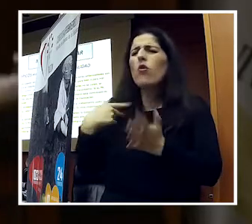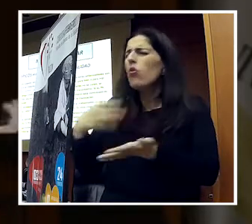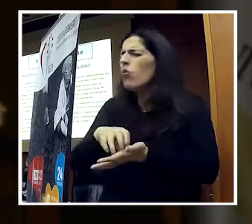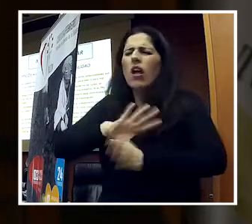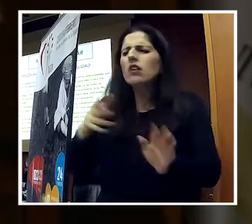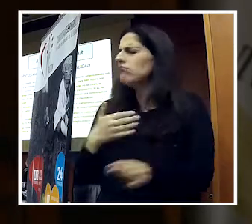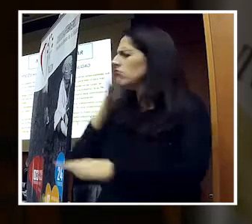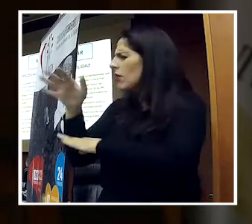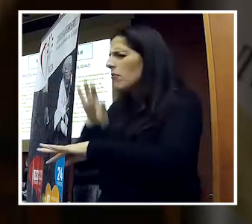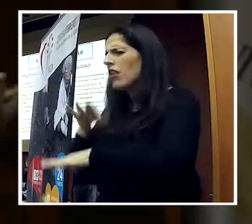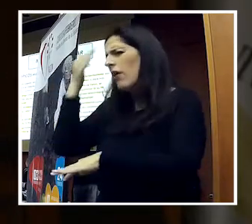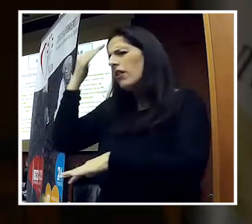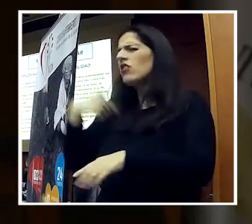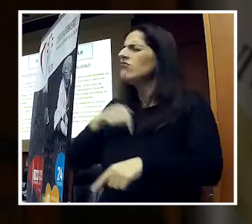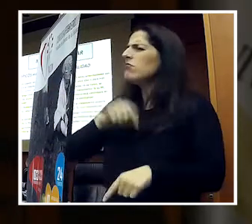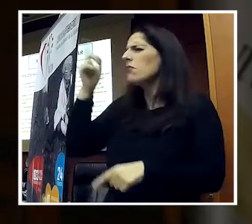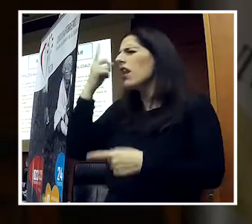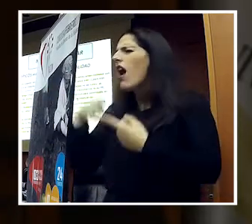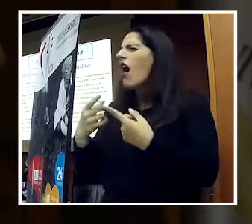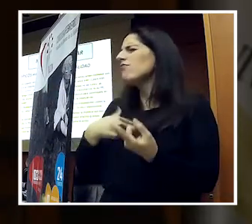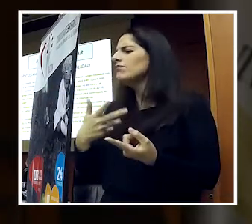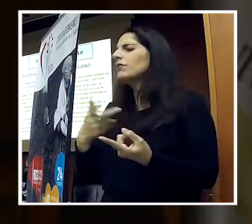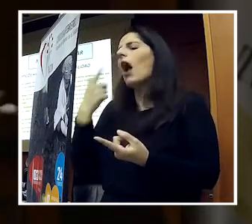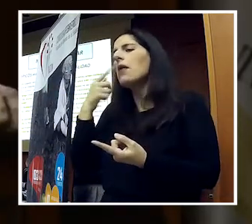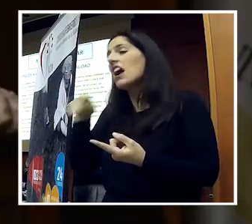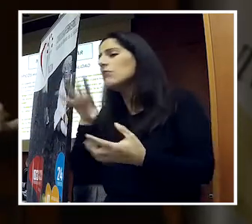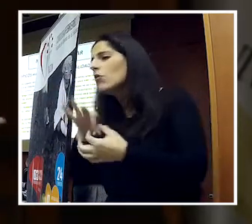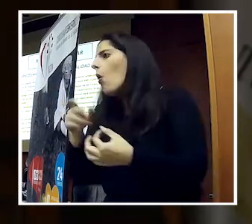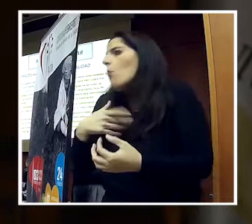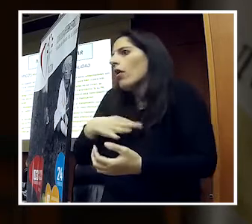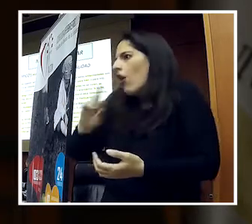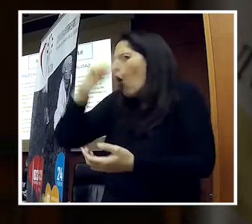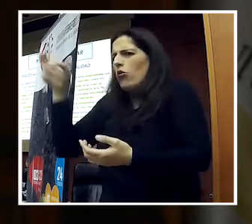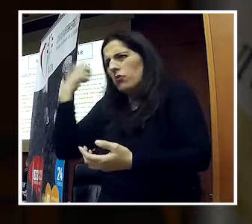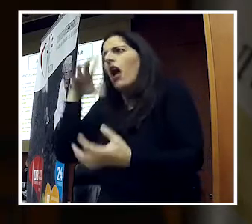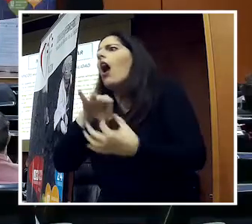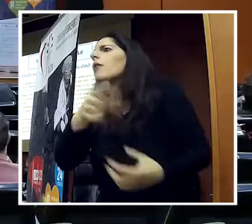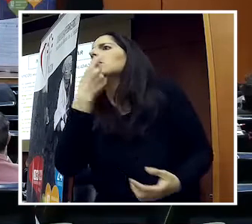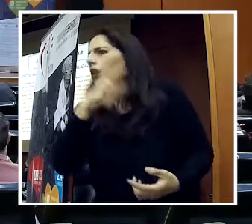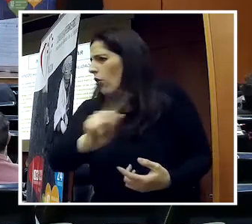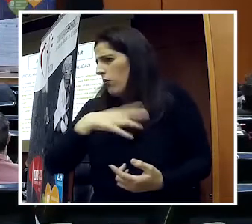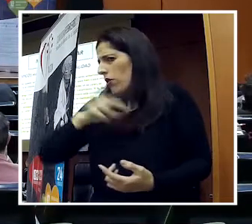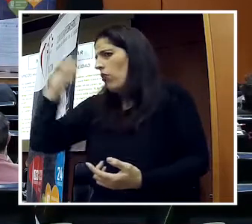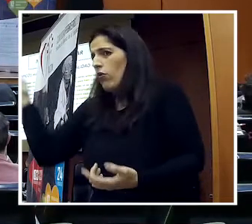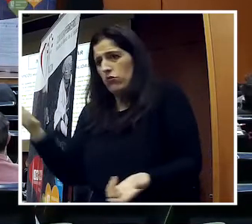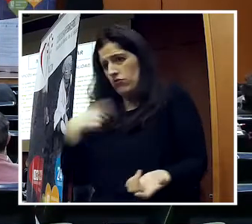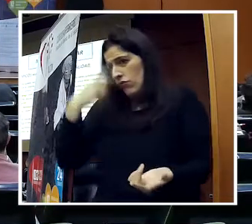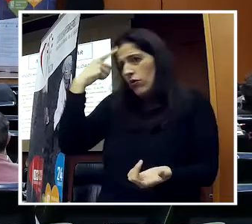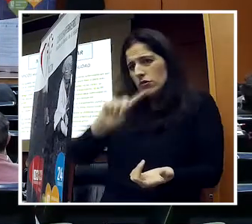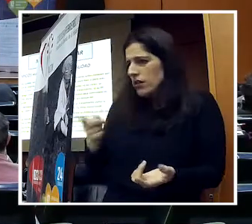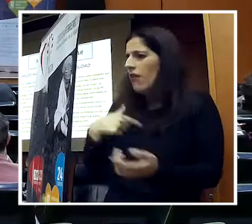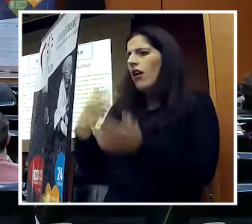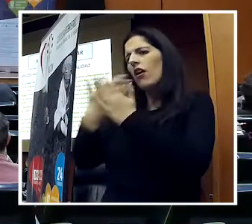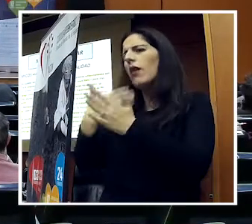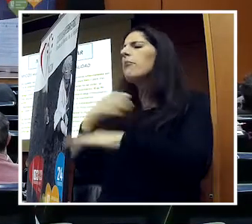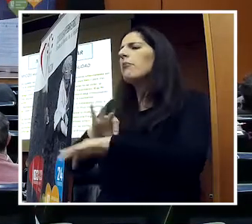Enrique, me ha pasado esto, me he notado mareo, bueno, habrá que valorarlo si efectivamente hay que cambiar o no, ¿no? Y una cosa interesante, el tratamiento